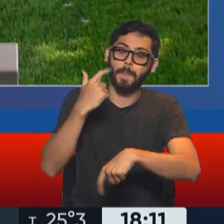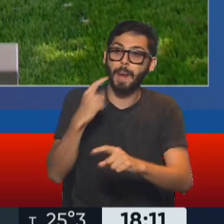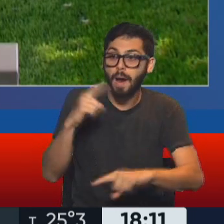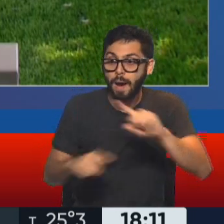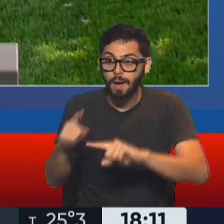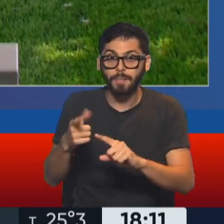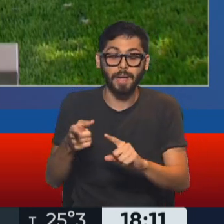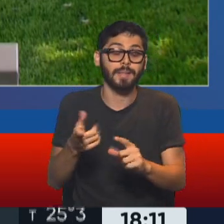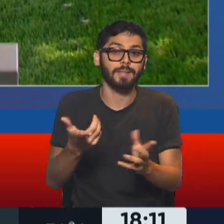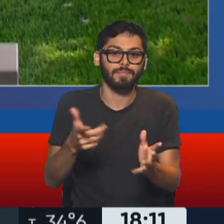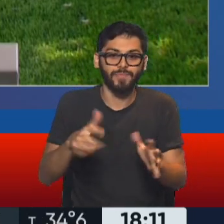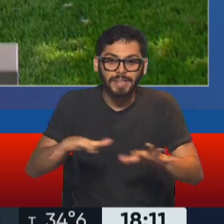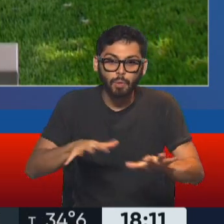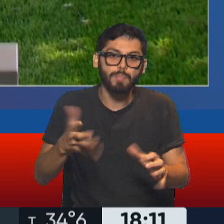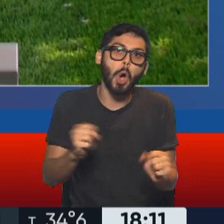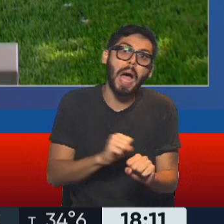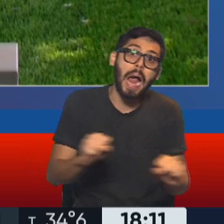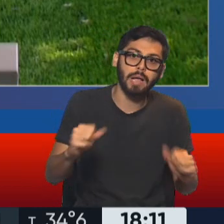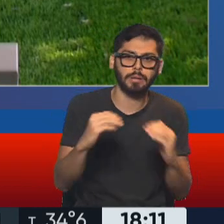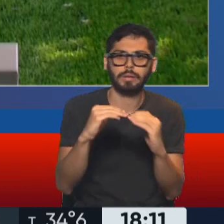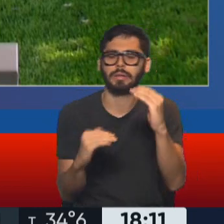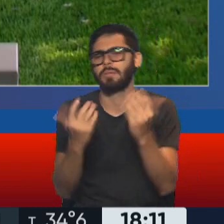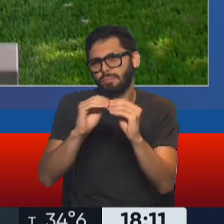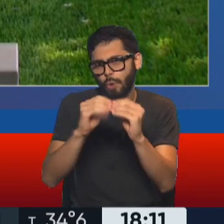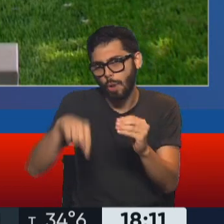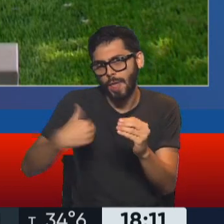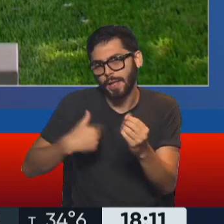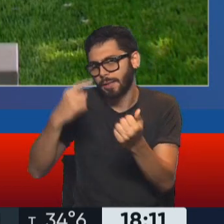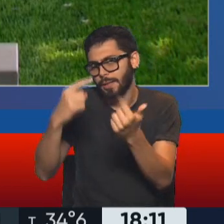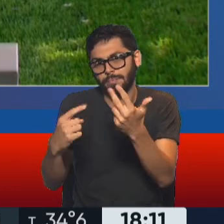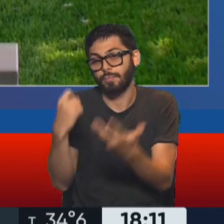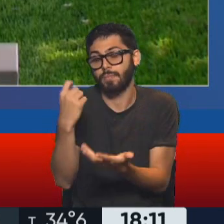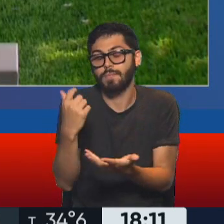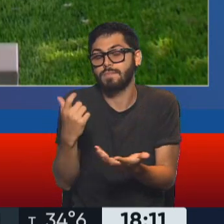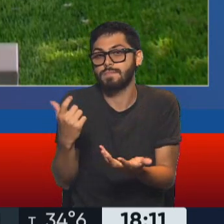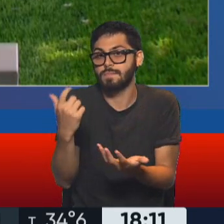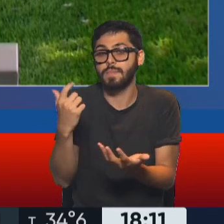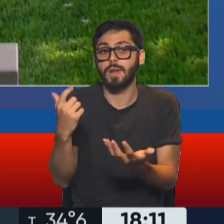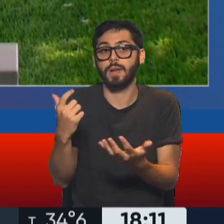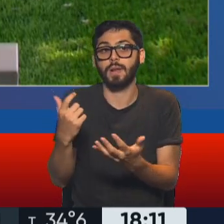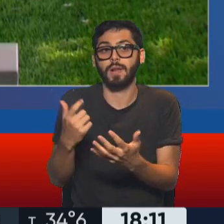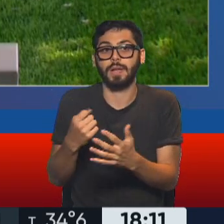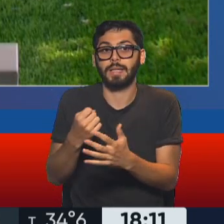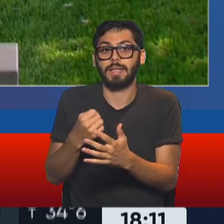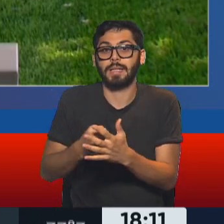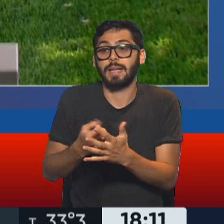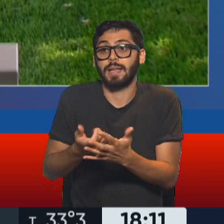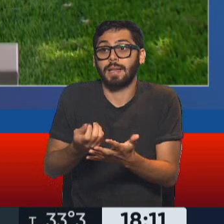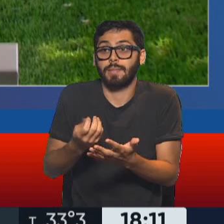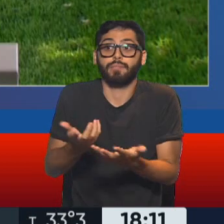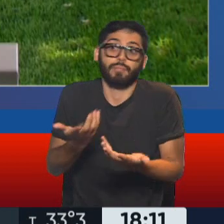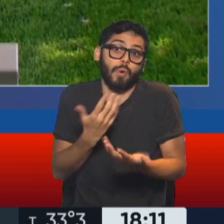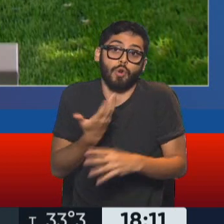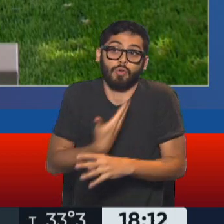de esta situación de crisis, de desigualdad, todos los problemas que tiene la economía argentina en este momento, con la situación a la cual llegó,